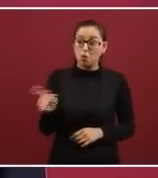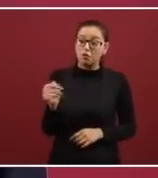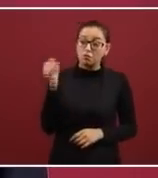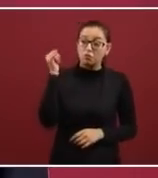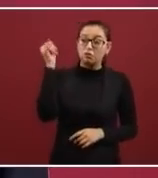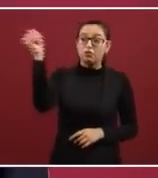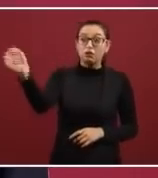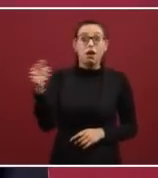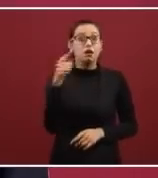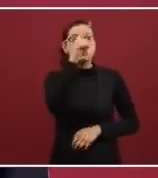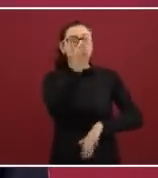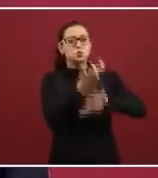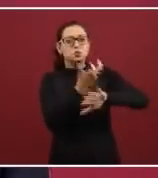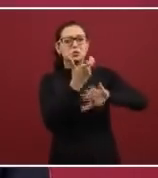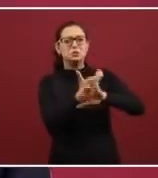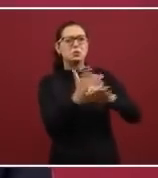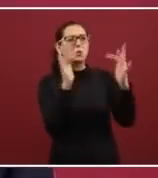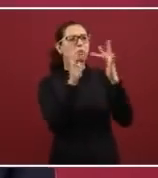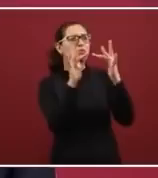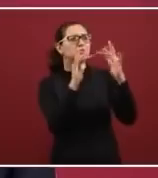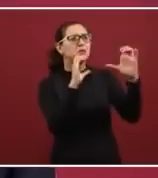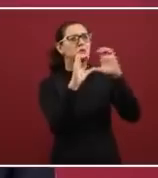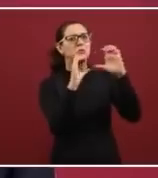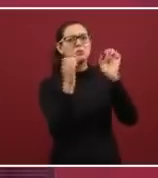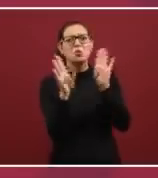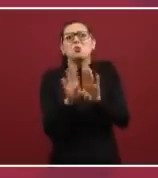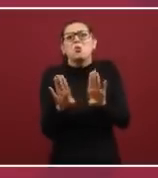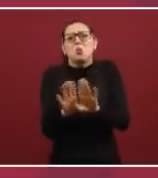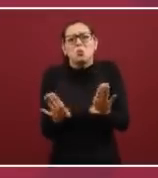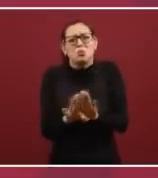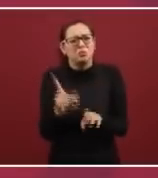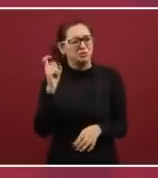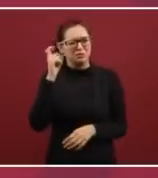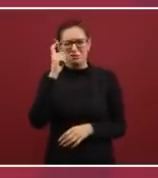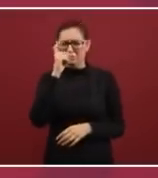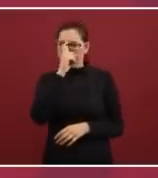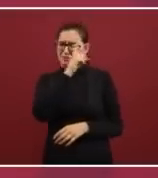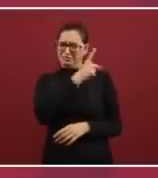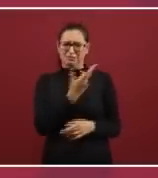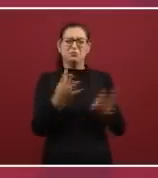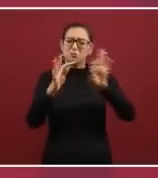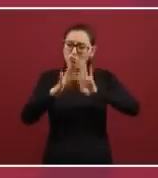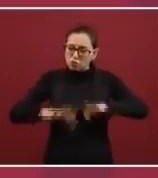nuestros paisanos en Estados Unidos. Eso es fundamental.